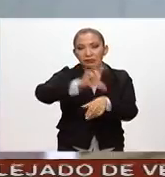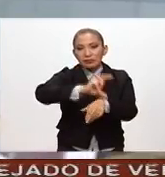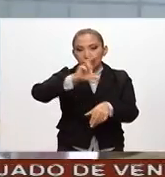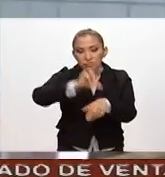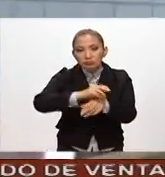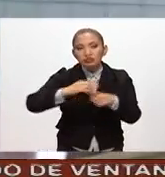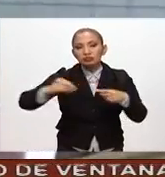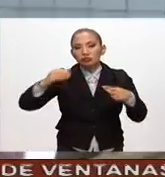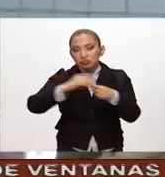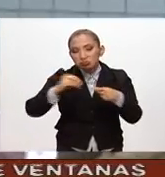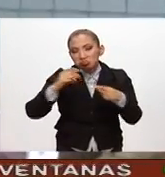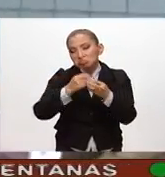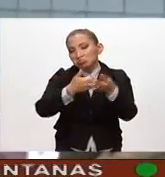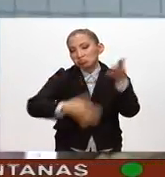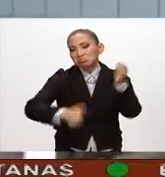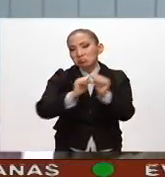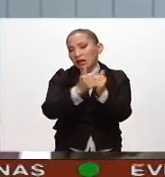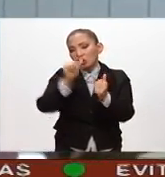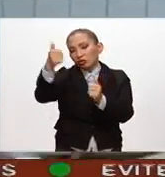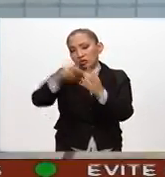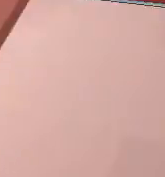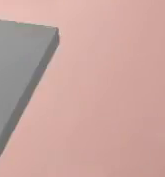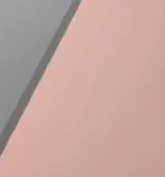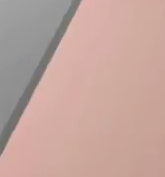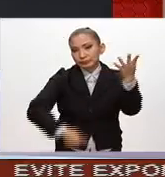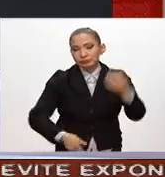pan, entre otros productos.